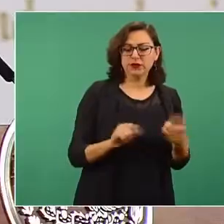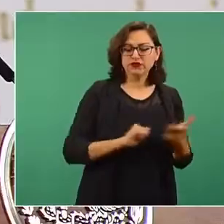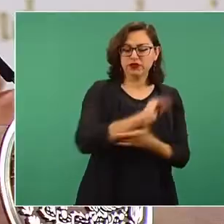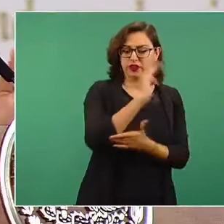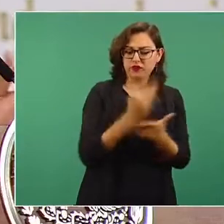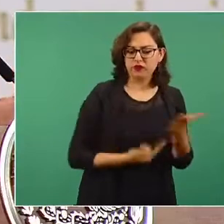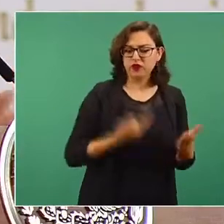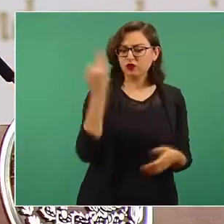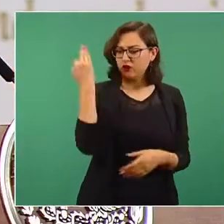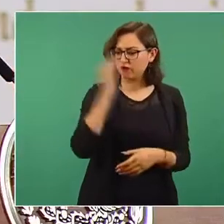que se acabe eso.